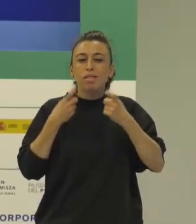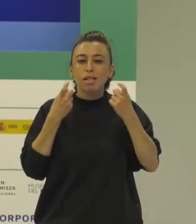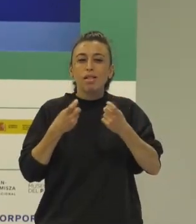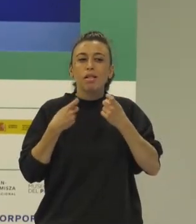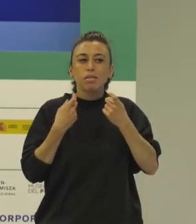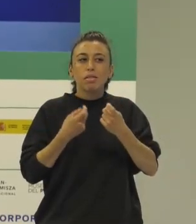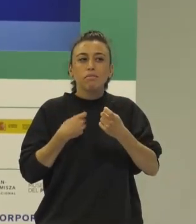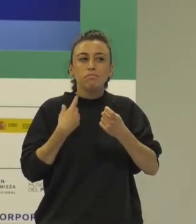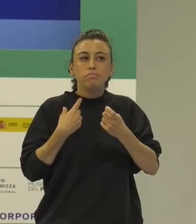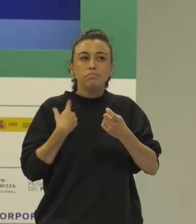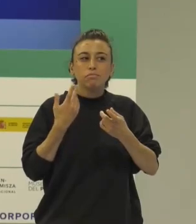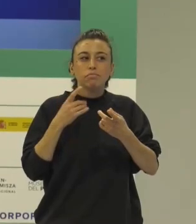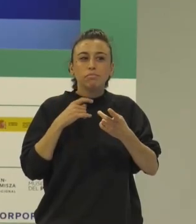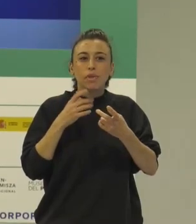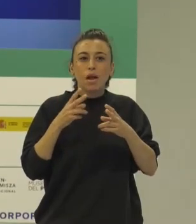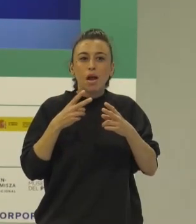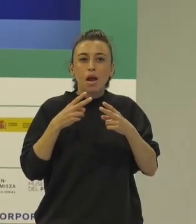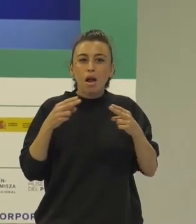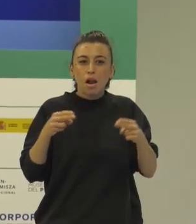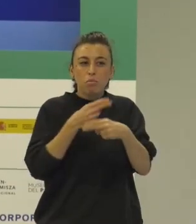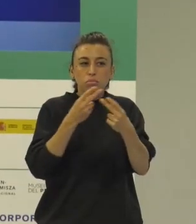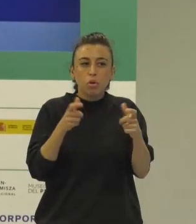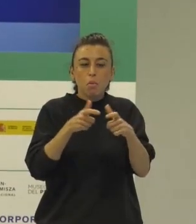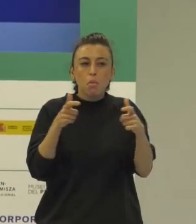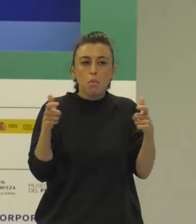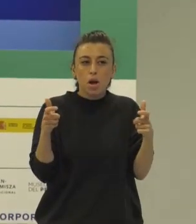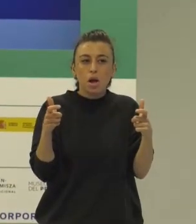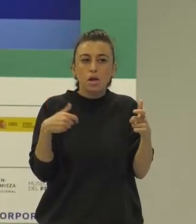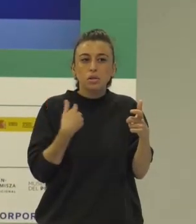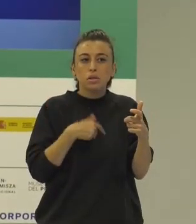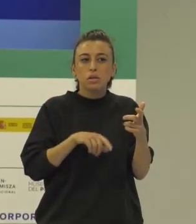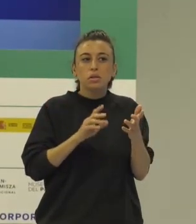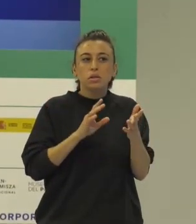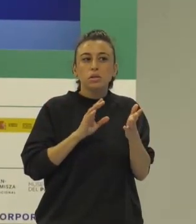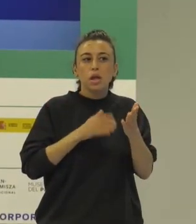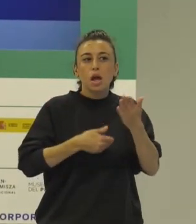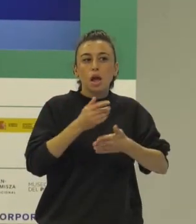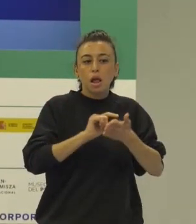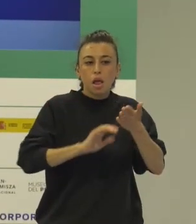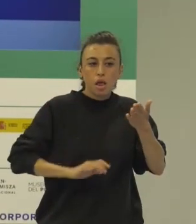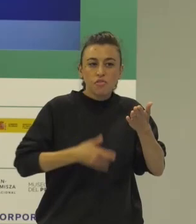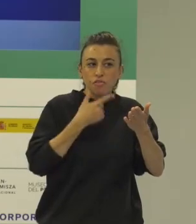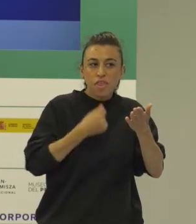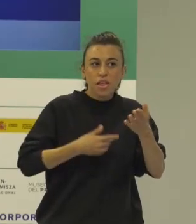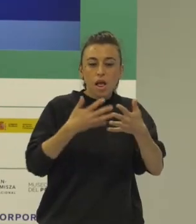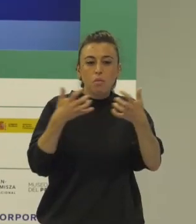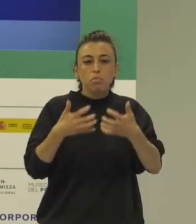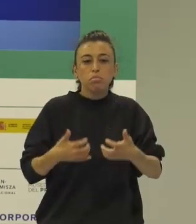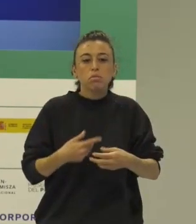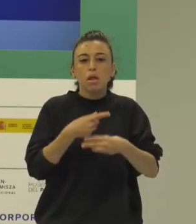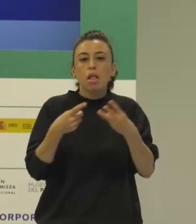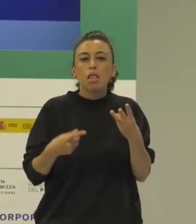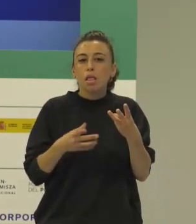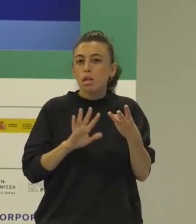la noticia fácil, de escribir 3 párrafos, de